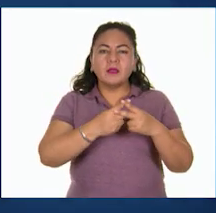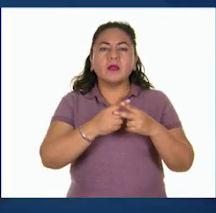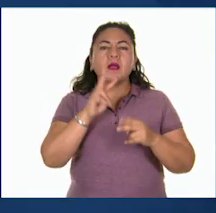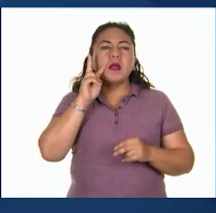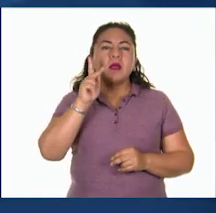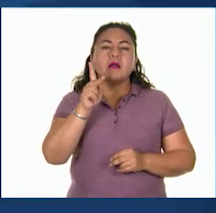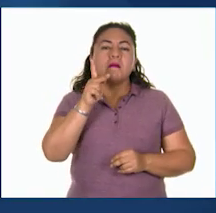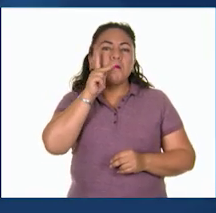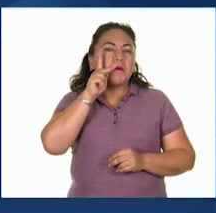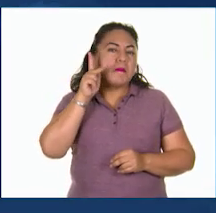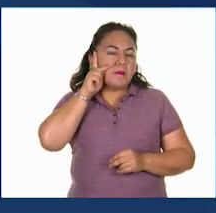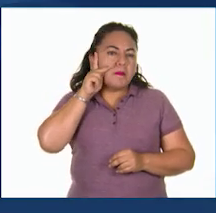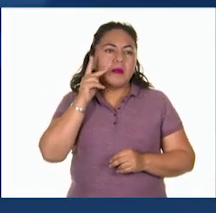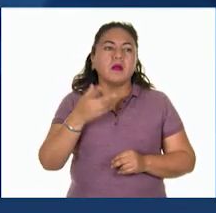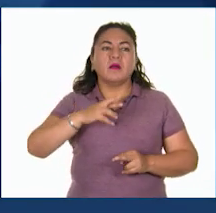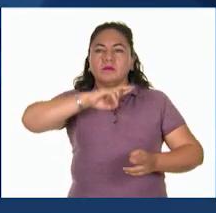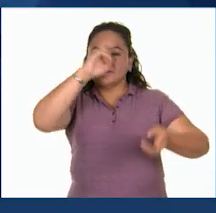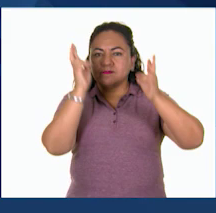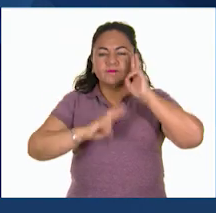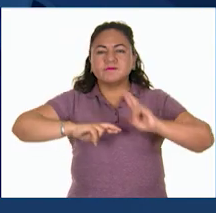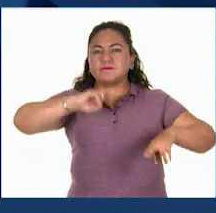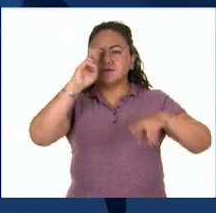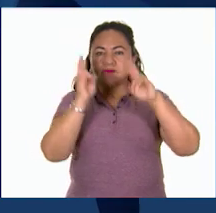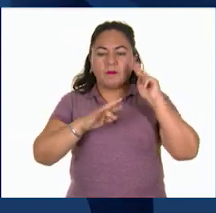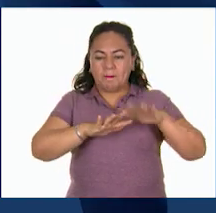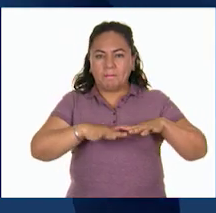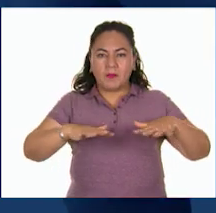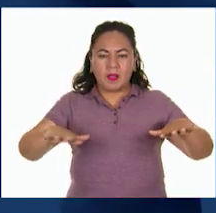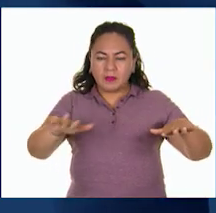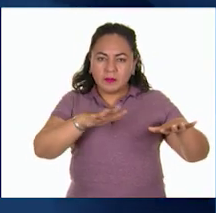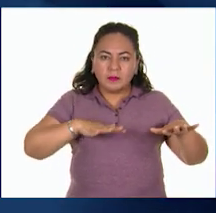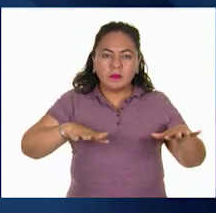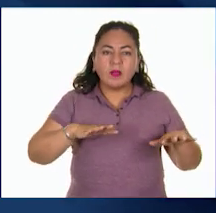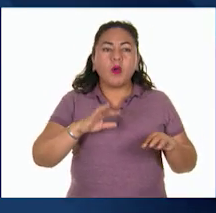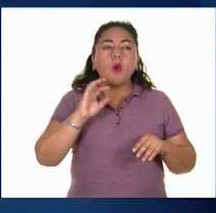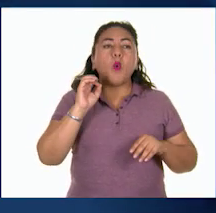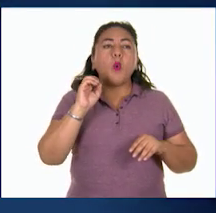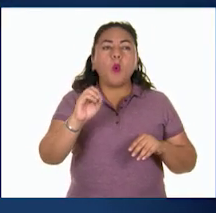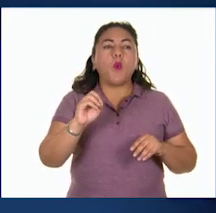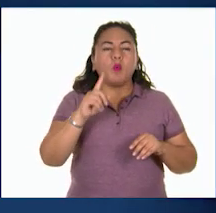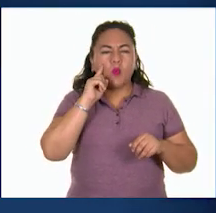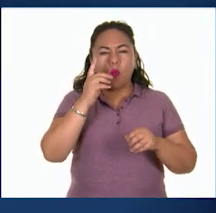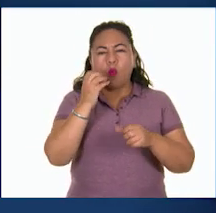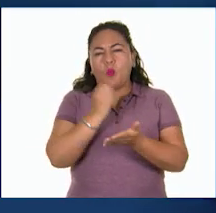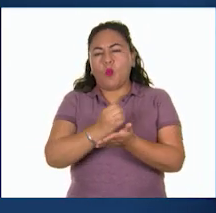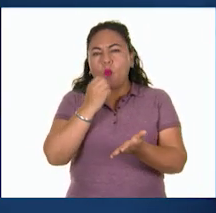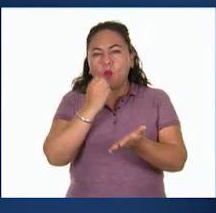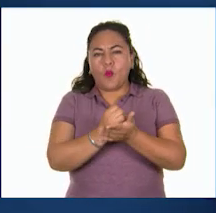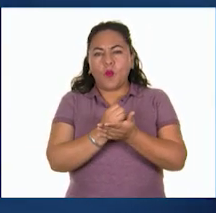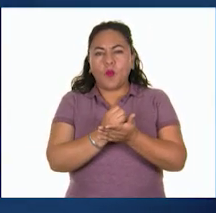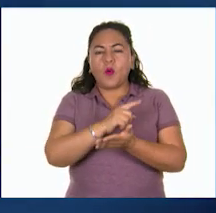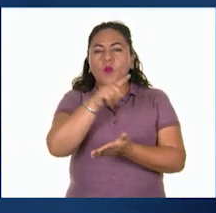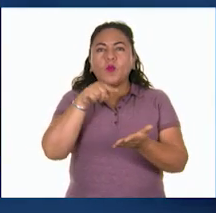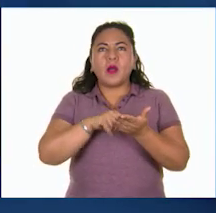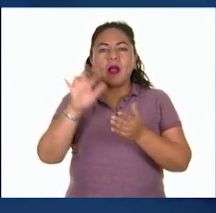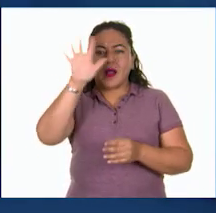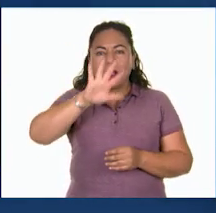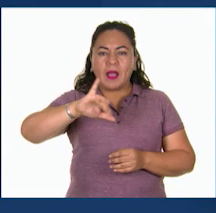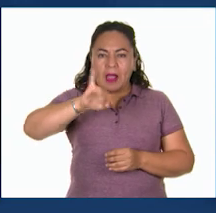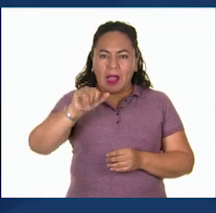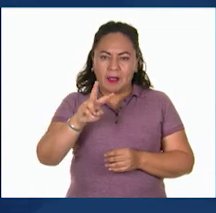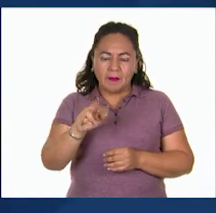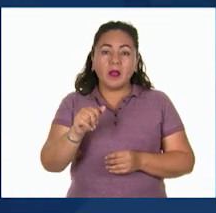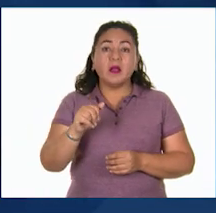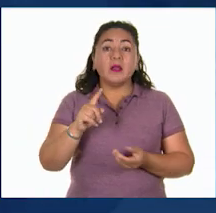de Enrique VIII, una tormenta en el mar de los Sargazos o ese pólipo dorado que crece en las latitudes de Java y que bajo